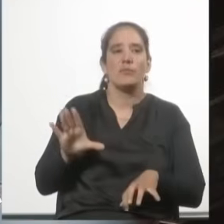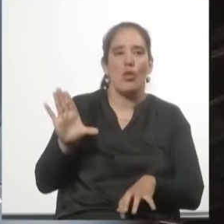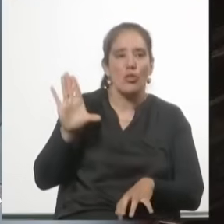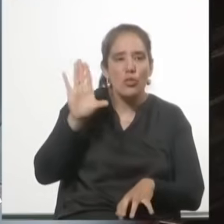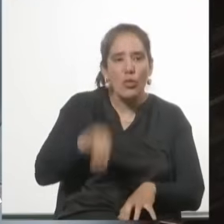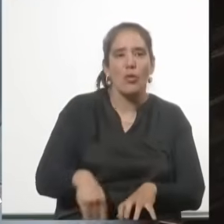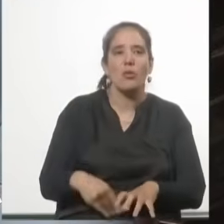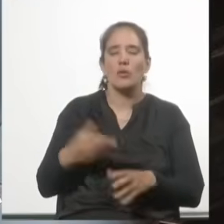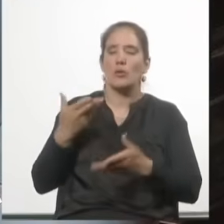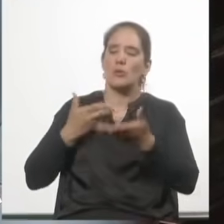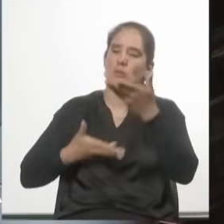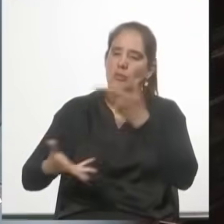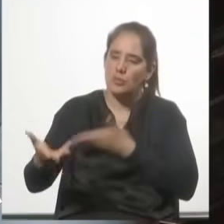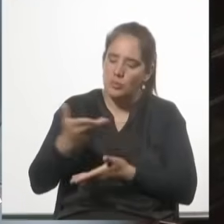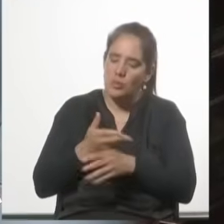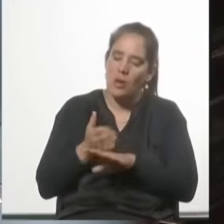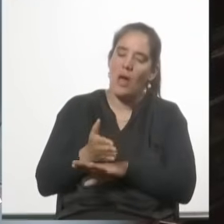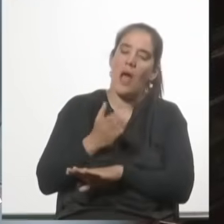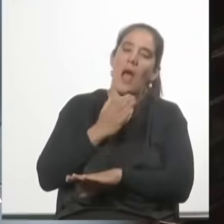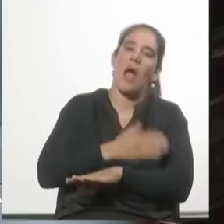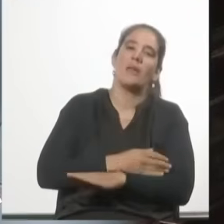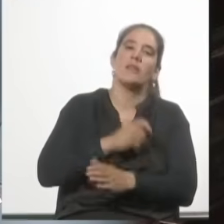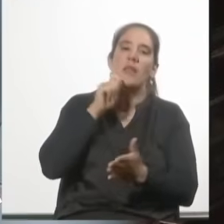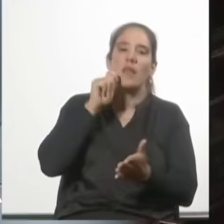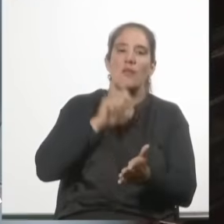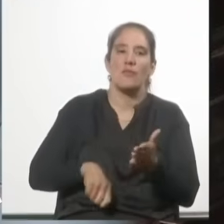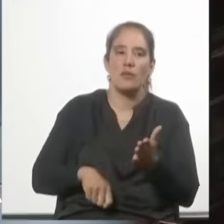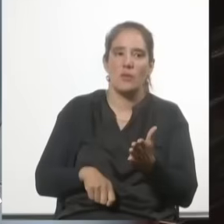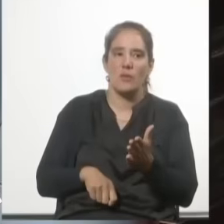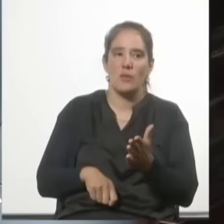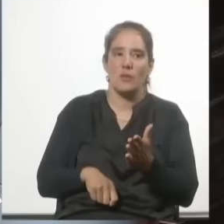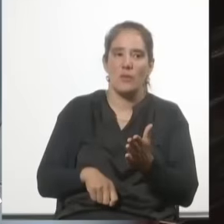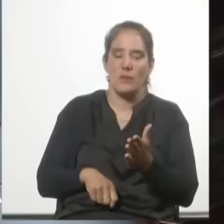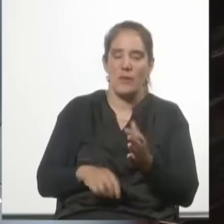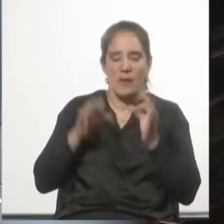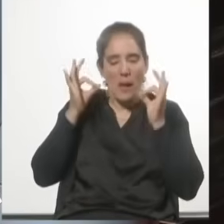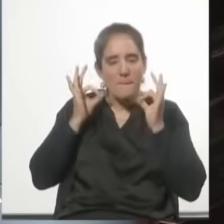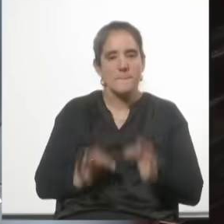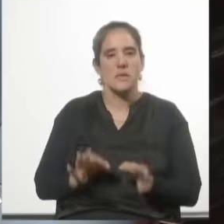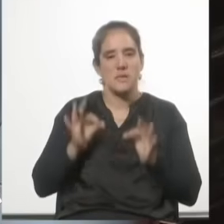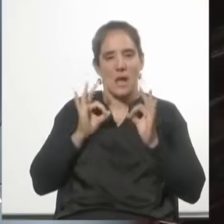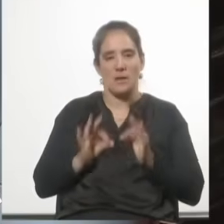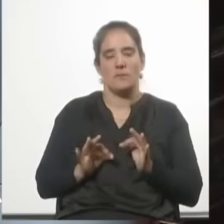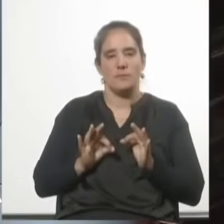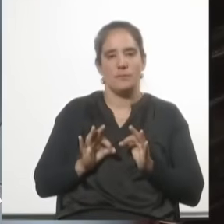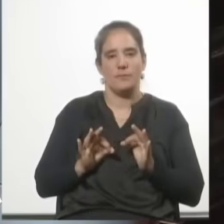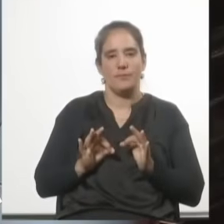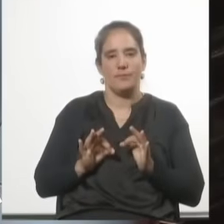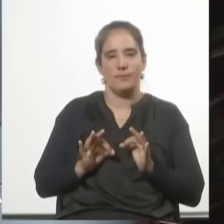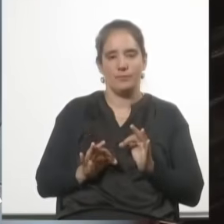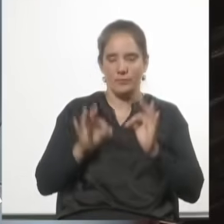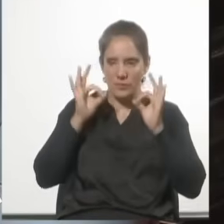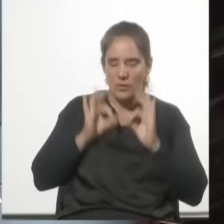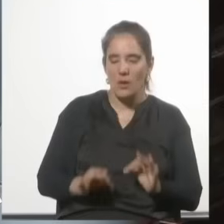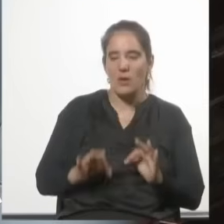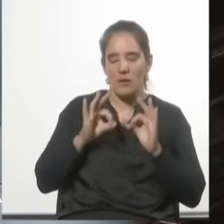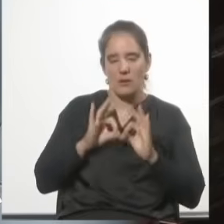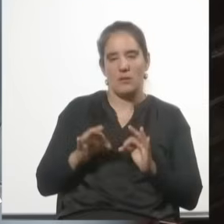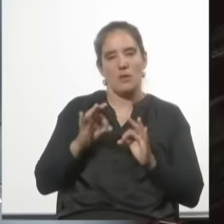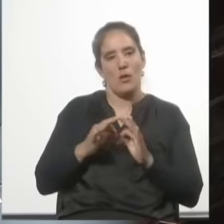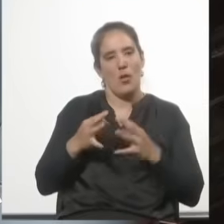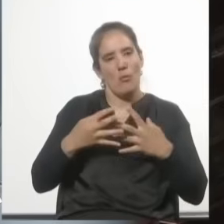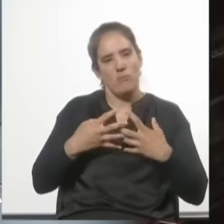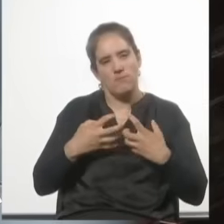todos los intercambios previos a la firma de contrato y muy particularmente los que refieren al